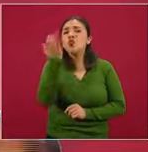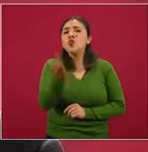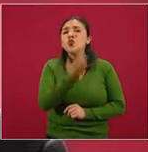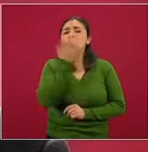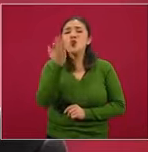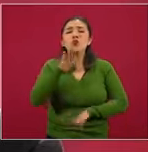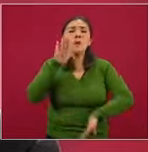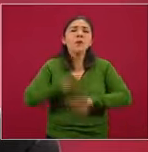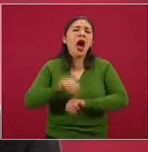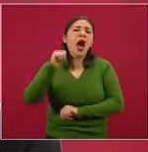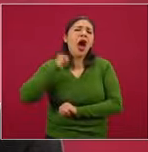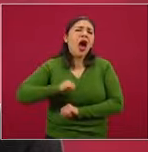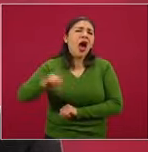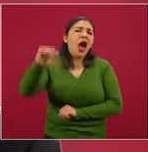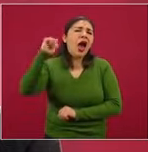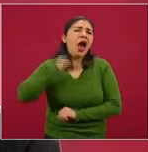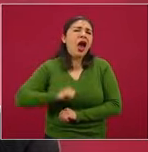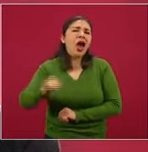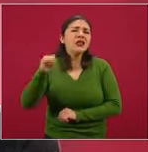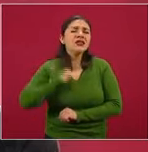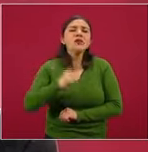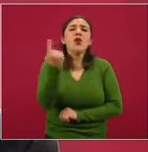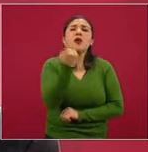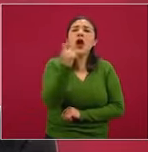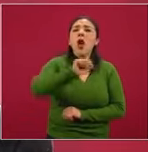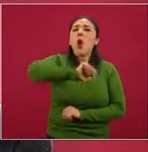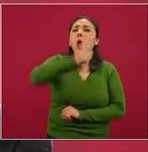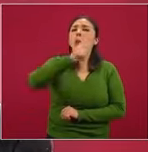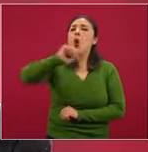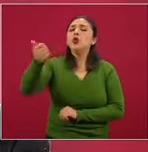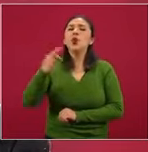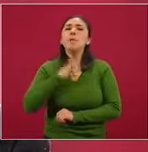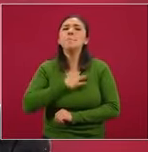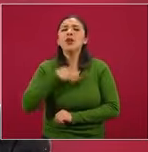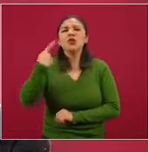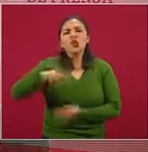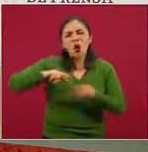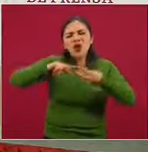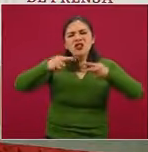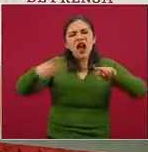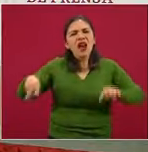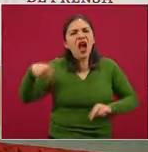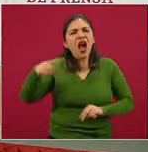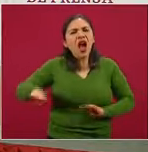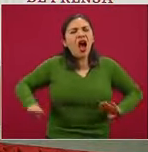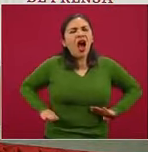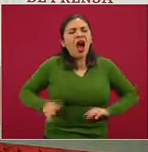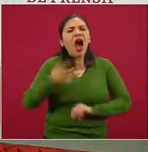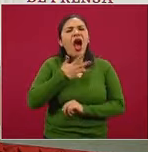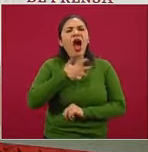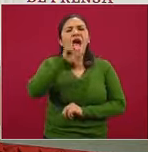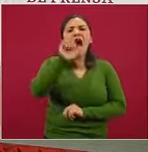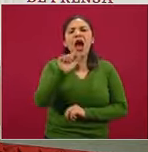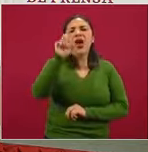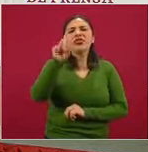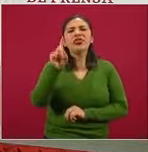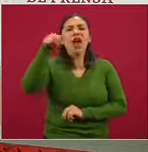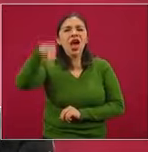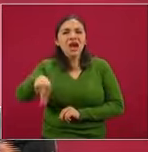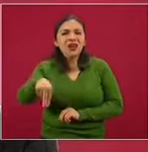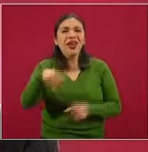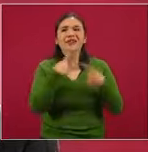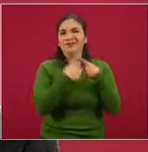precarios, más antiguos y más precarios que otros virus cuyo material genético está formado por ácido